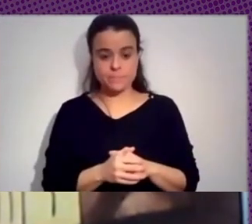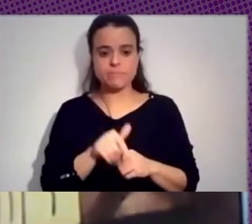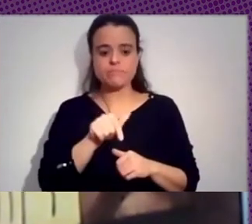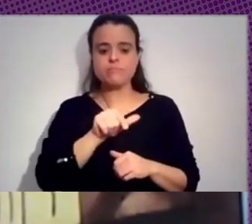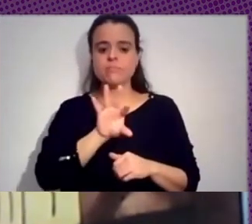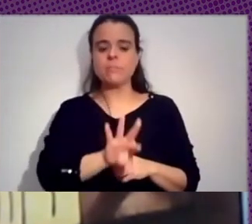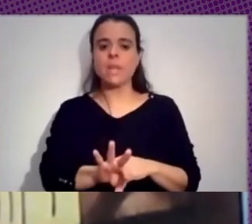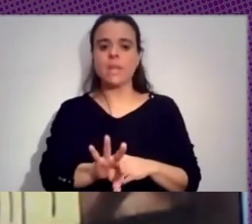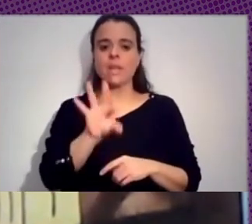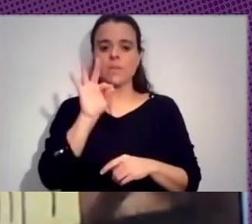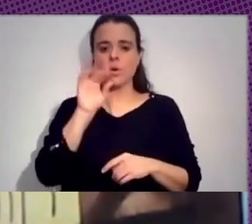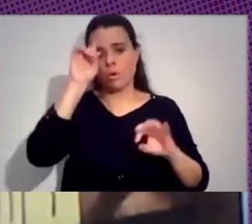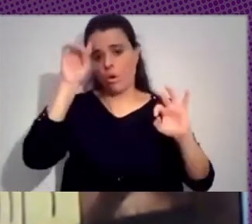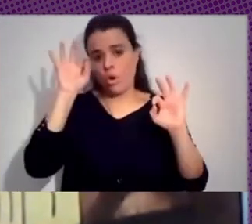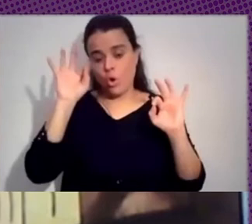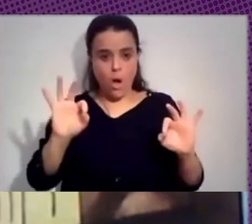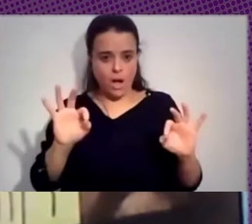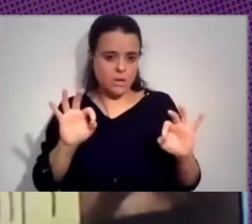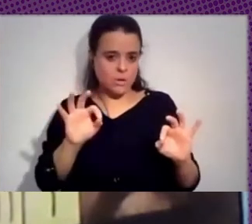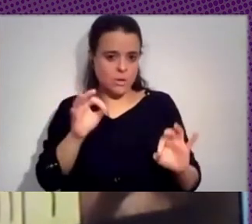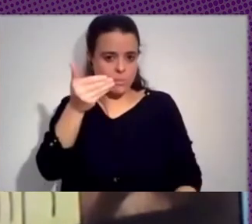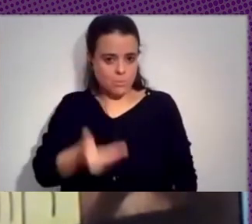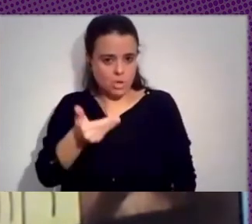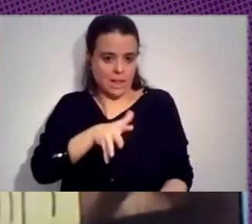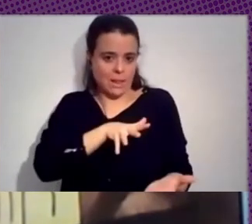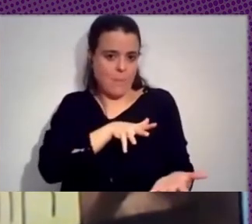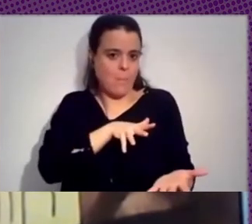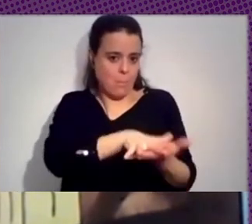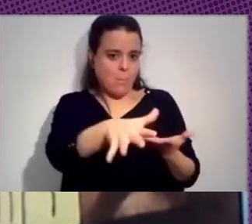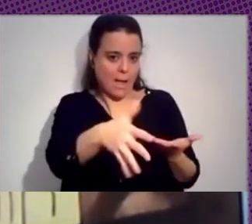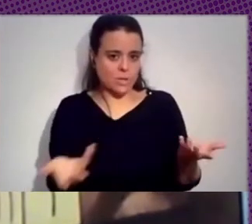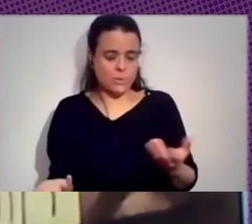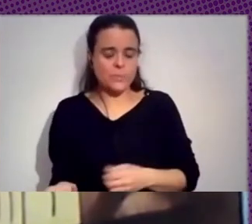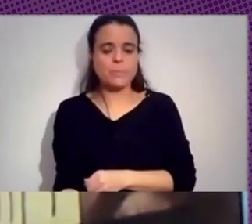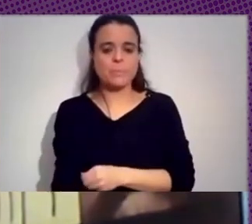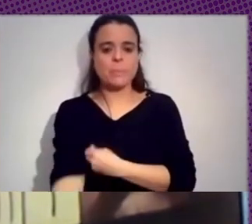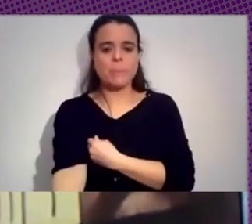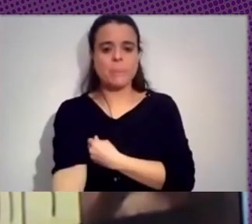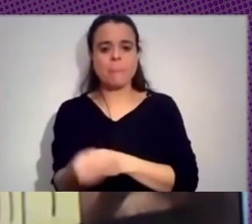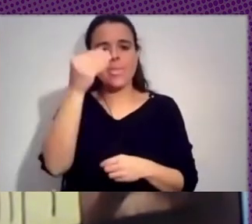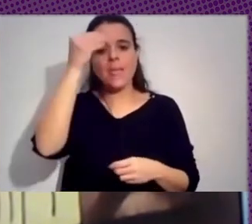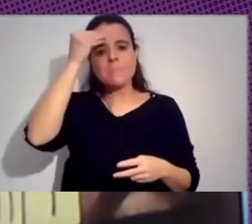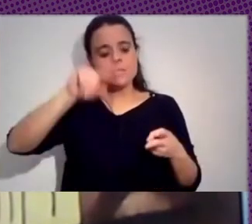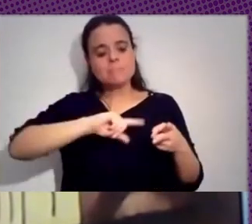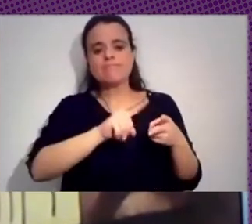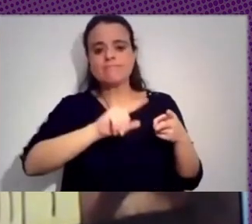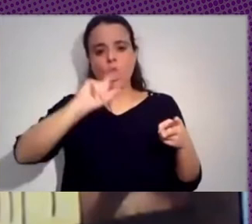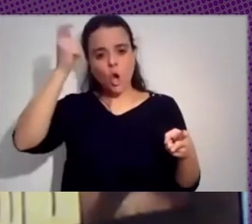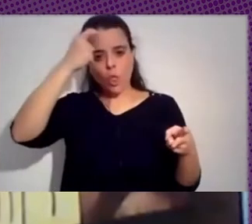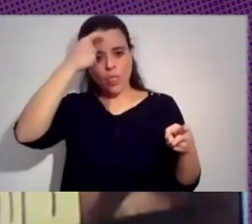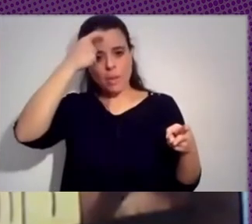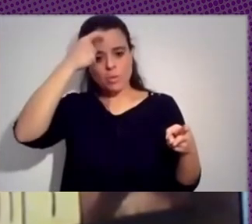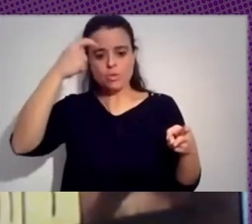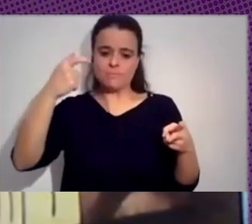tengan sentido, tengan relevancia, tengan impacto. Me parece que estos son los conceptos centrales sobre los cuales yo voy a